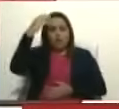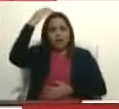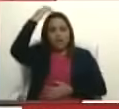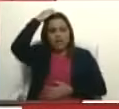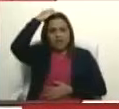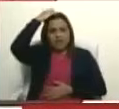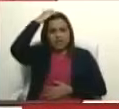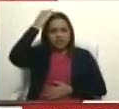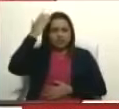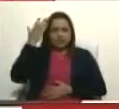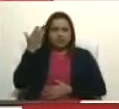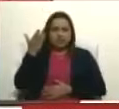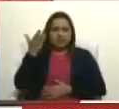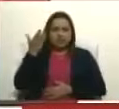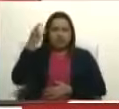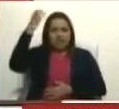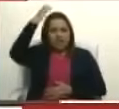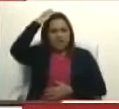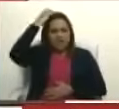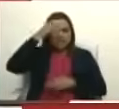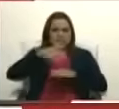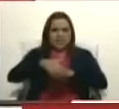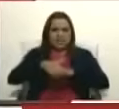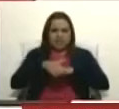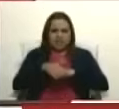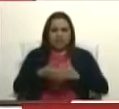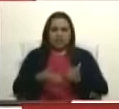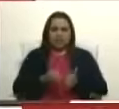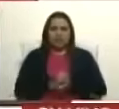rey de Inglaterra.